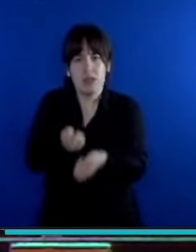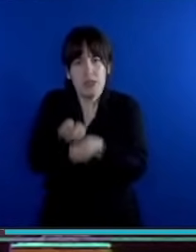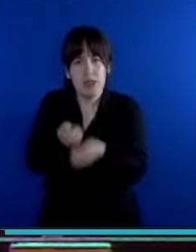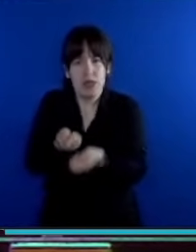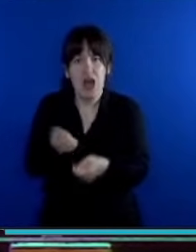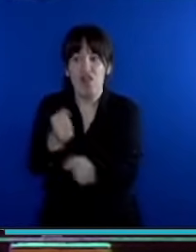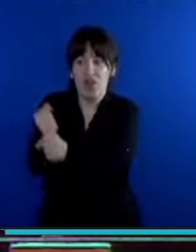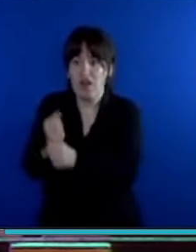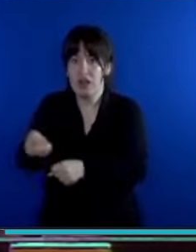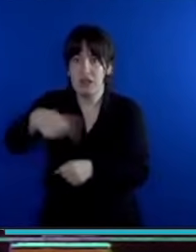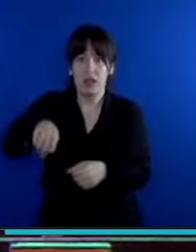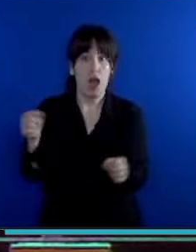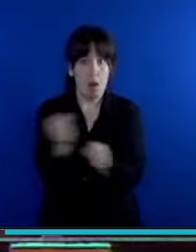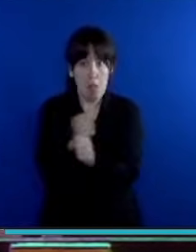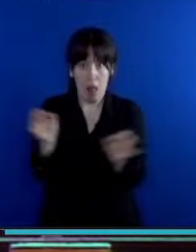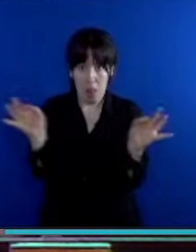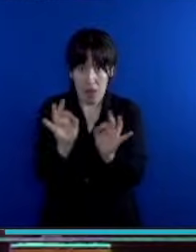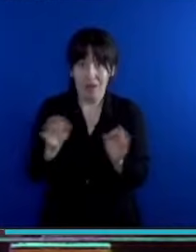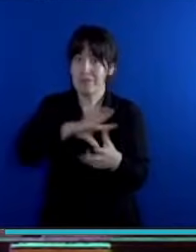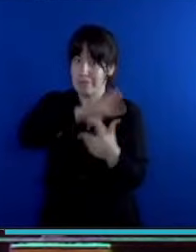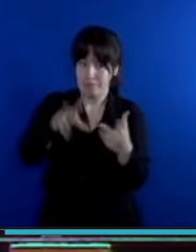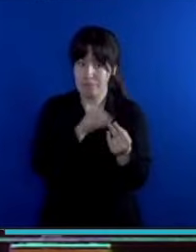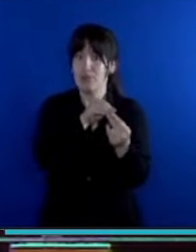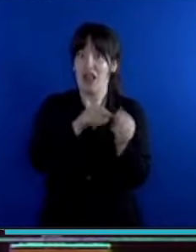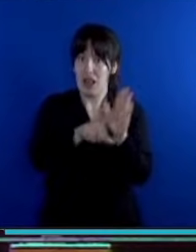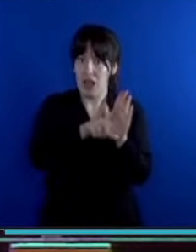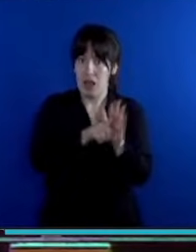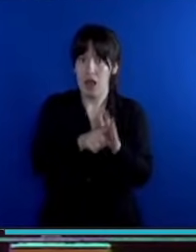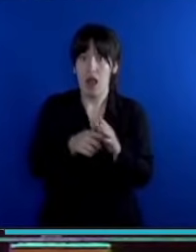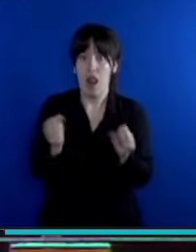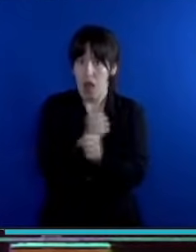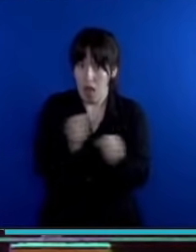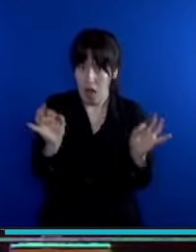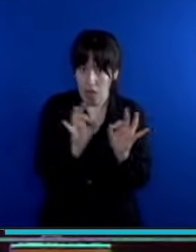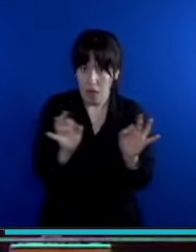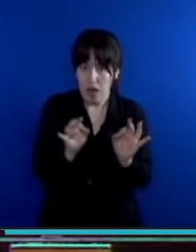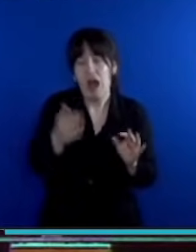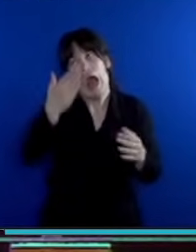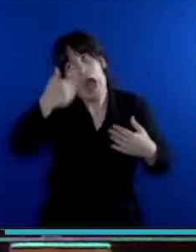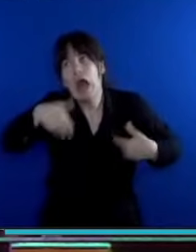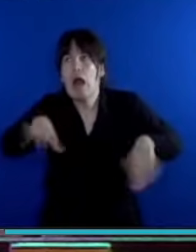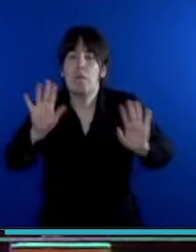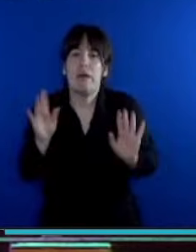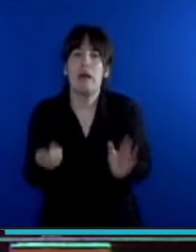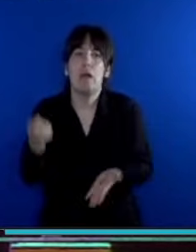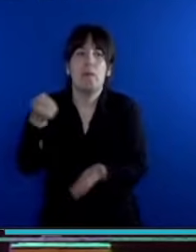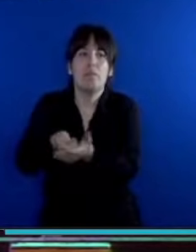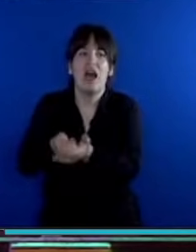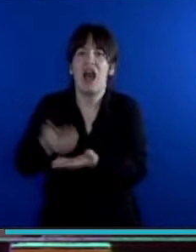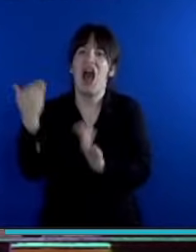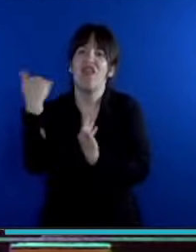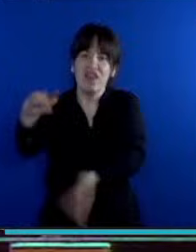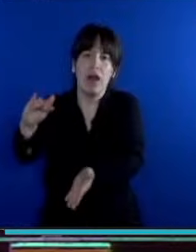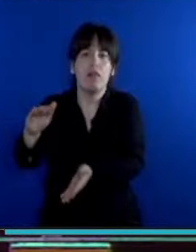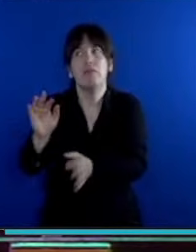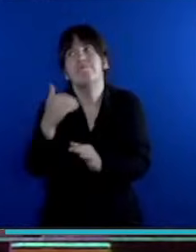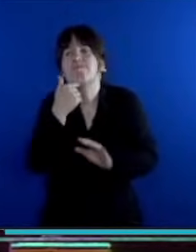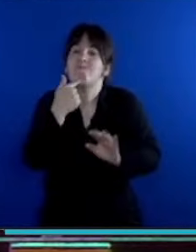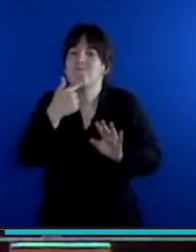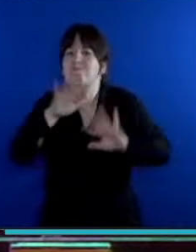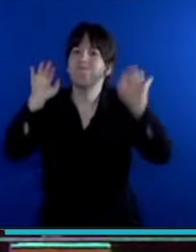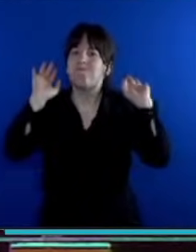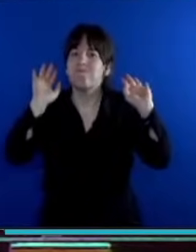que si no se aprobaba este paquete de leyes corría riesgo el pago del aguinaldo. Bueno, una cosa vergonzosa. Mucho